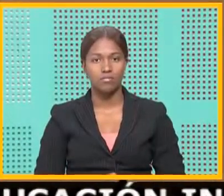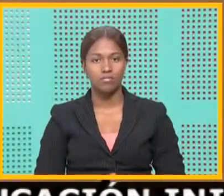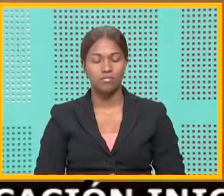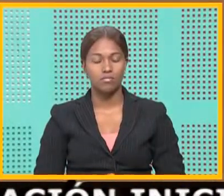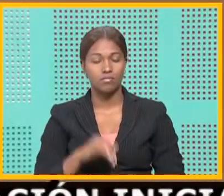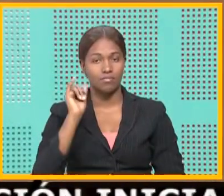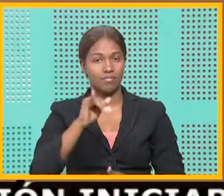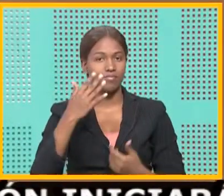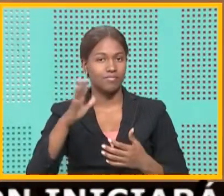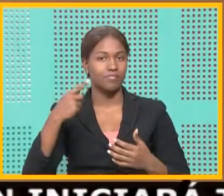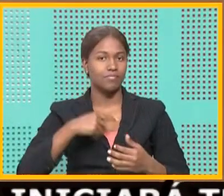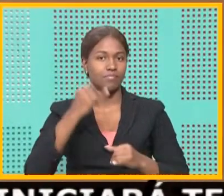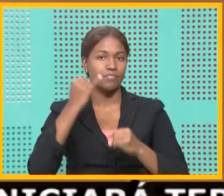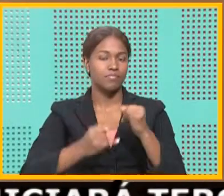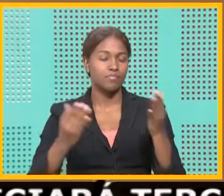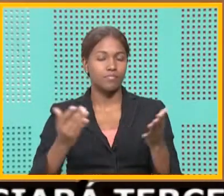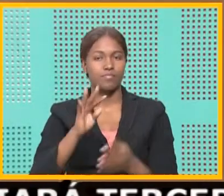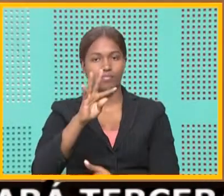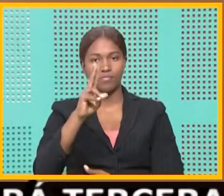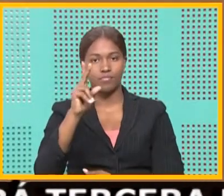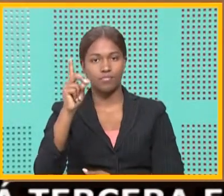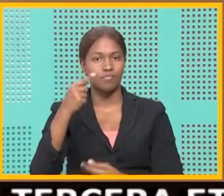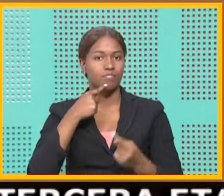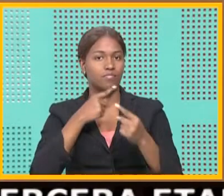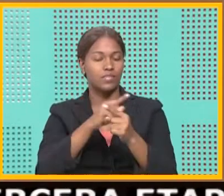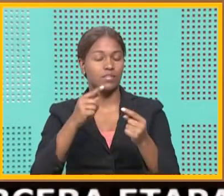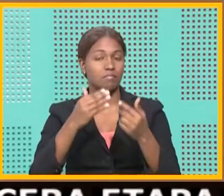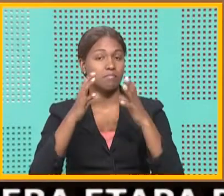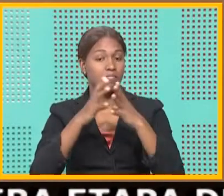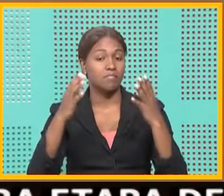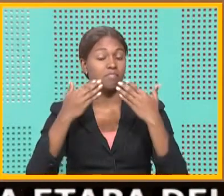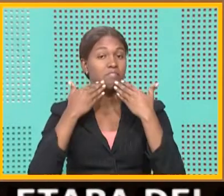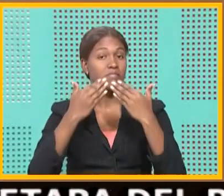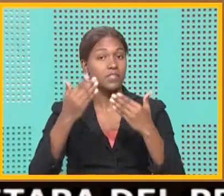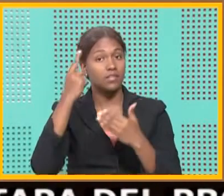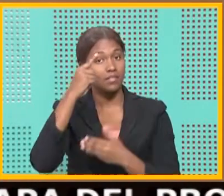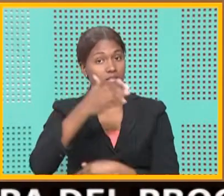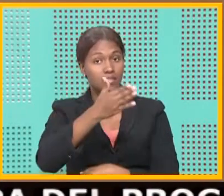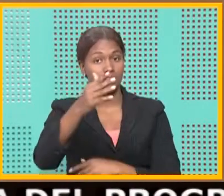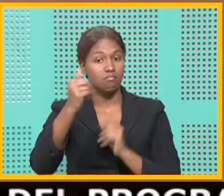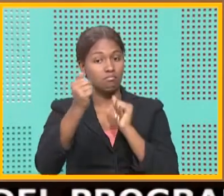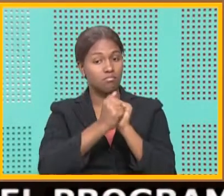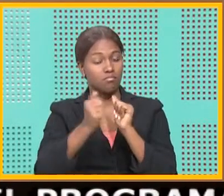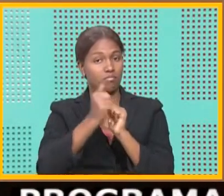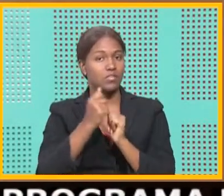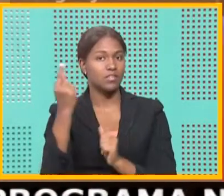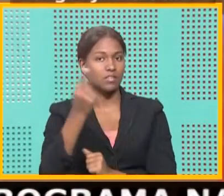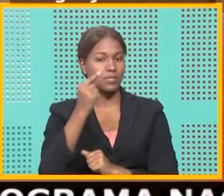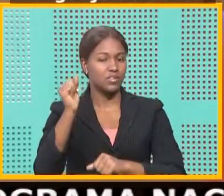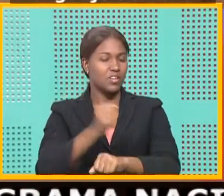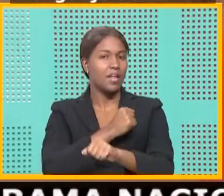Así es como despedimos esta emisión de 4RD Noticias. Las gracias infinitas a todos ustedes por acompañarnos siempre.